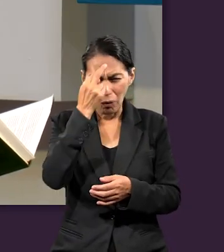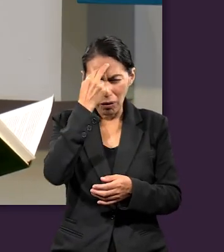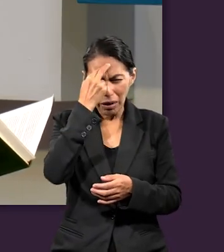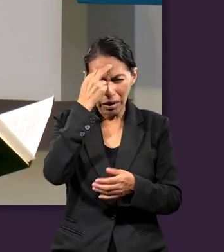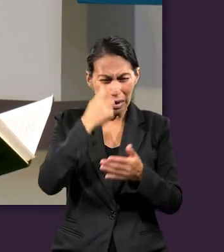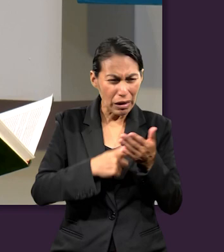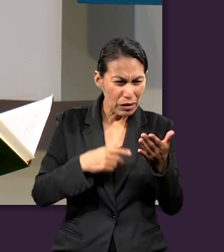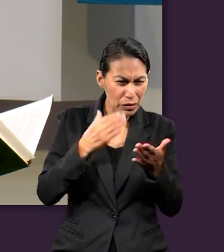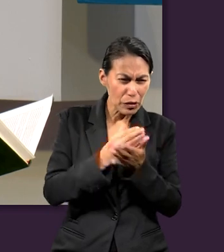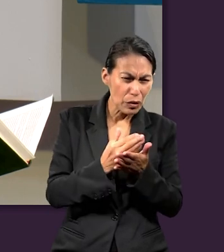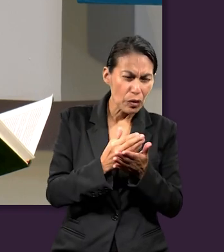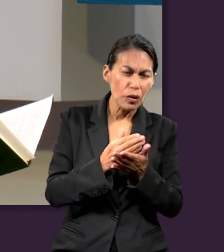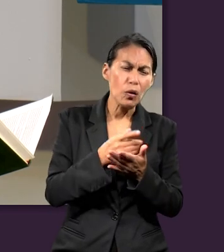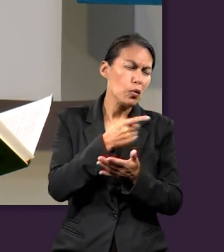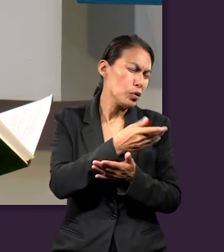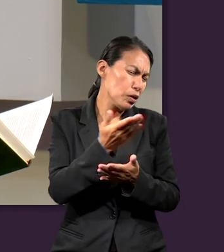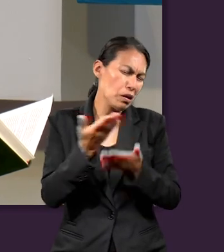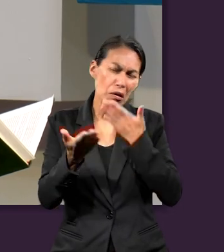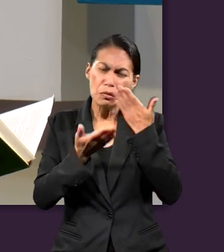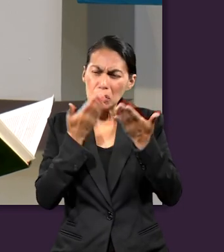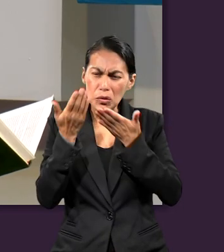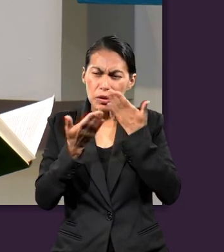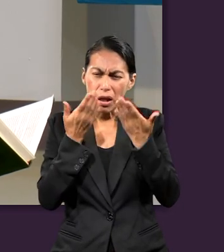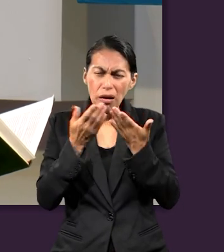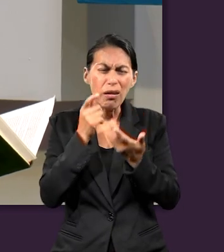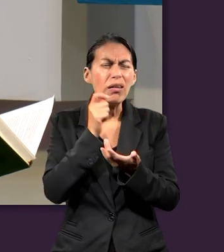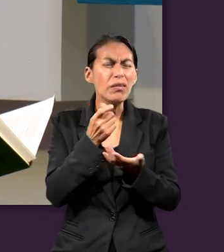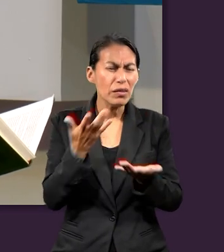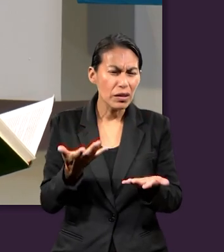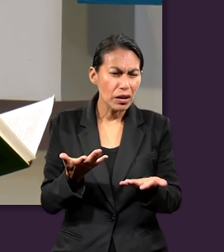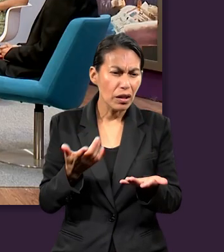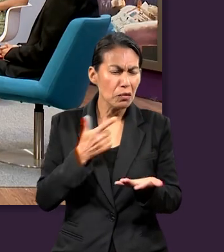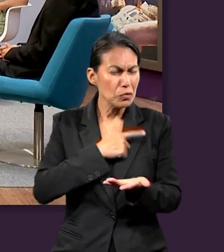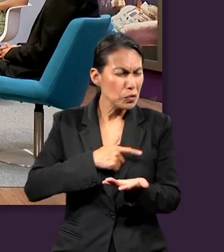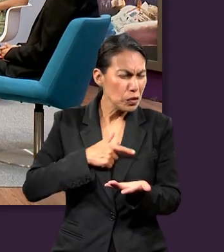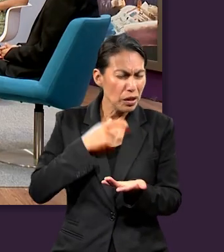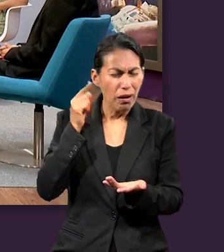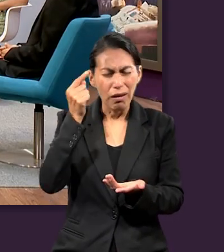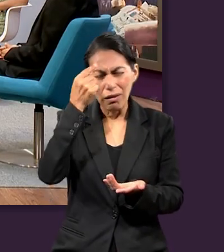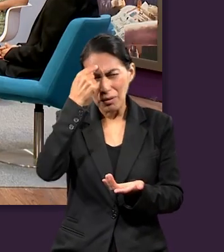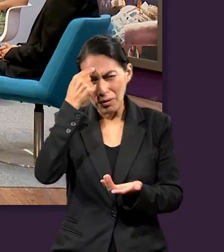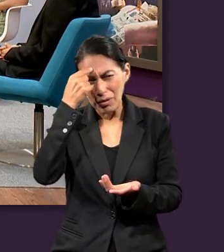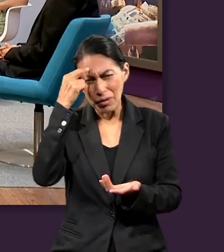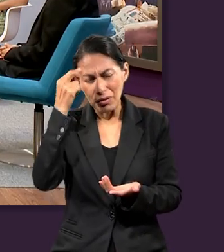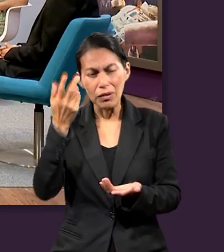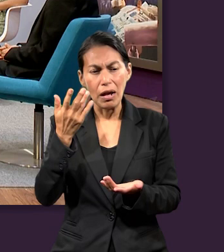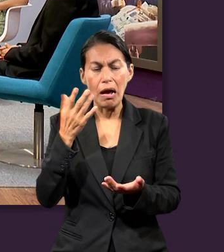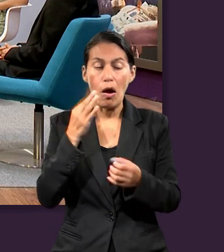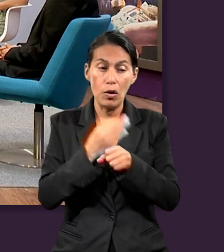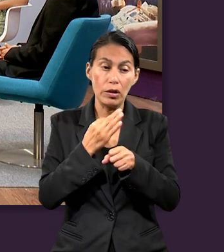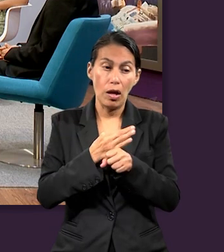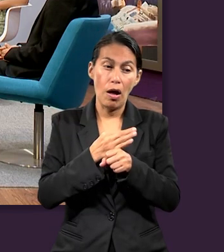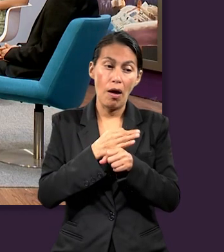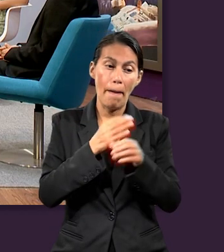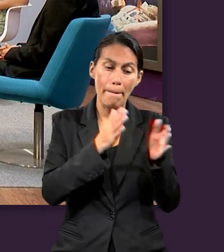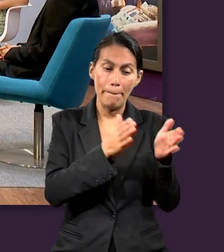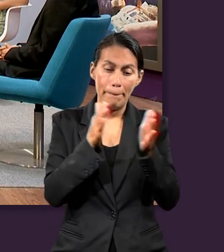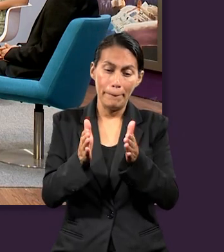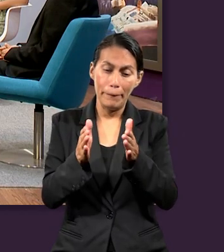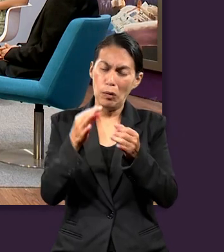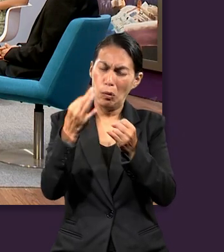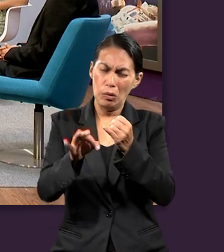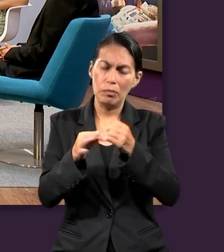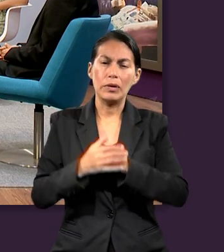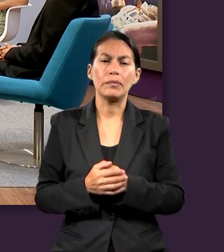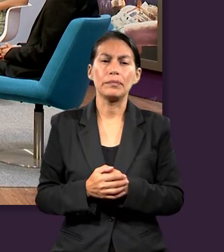lo que recuerdan de la lección de lo que estudiaron me gustaría ponderar en este momento estamos en el último bloque Así